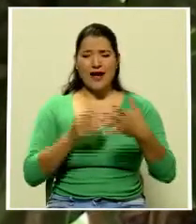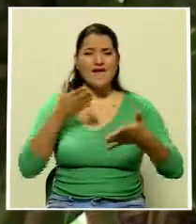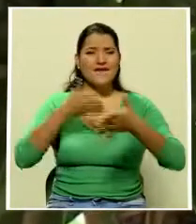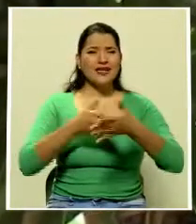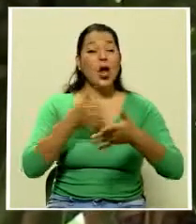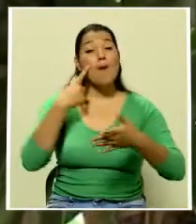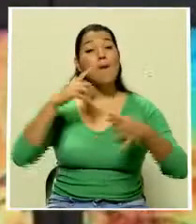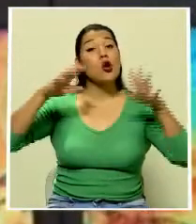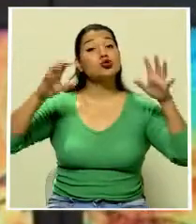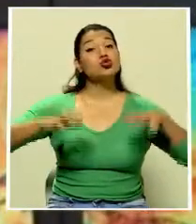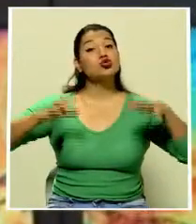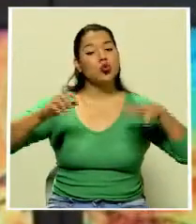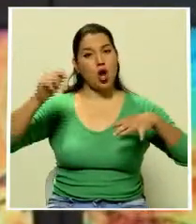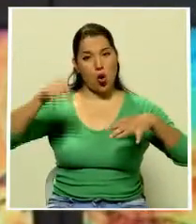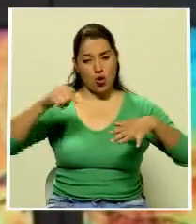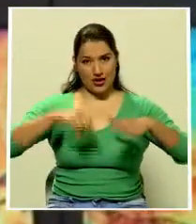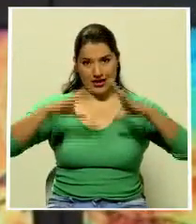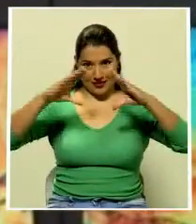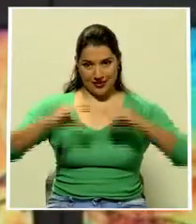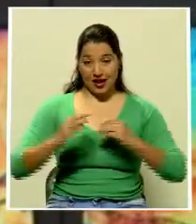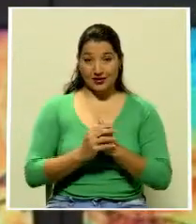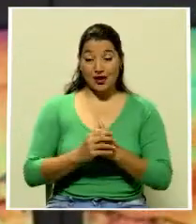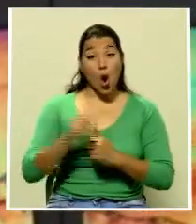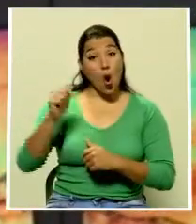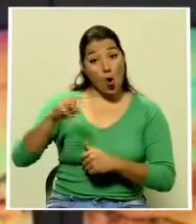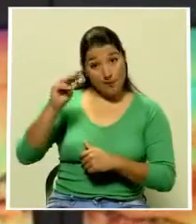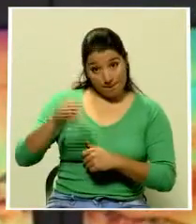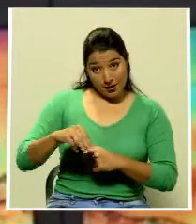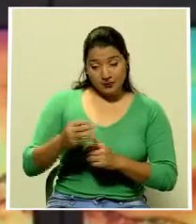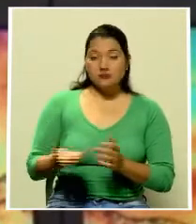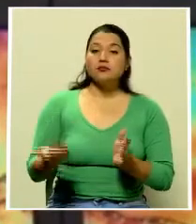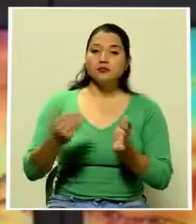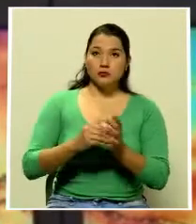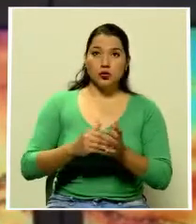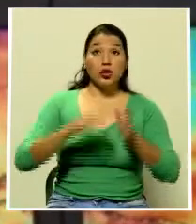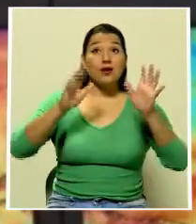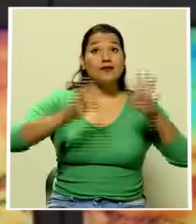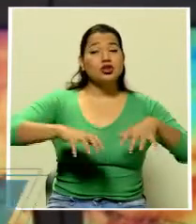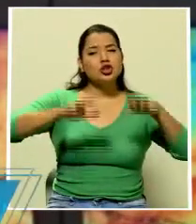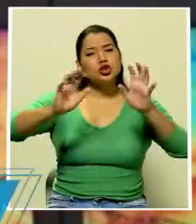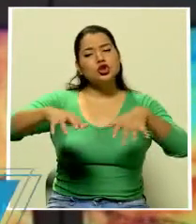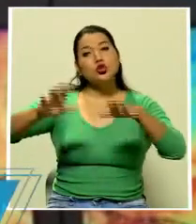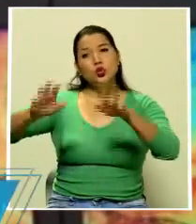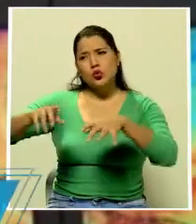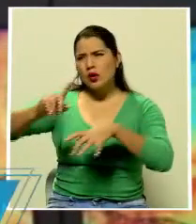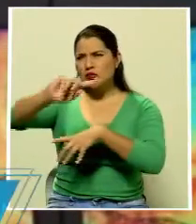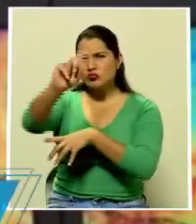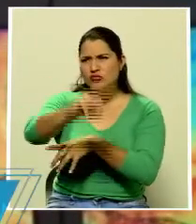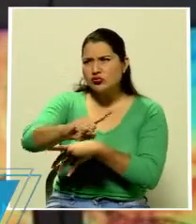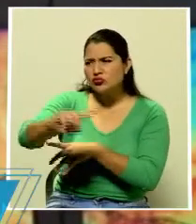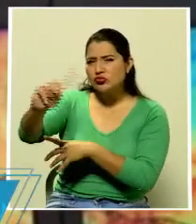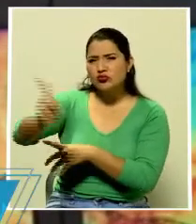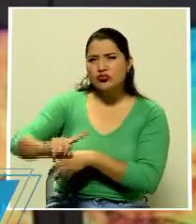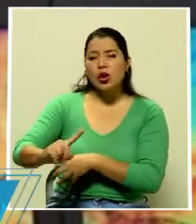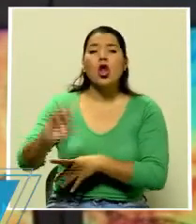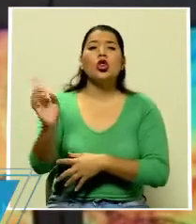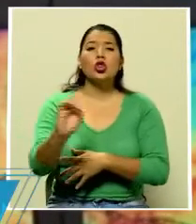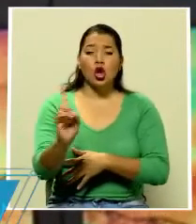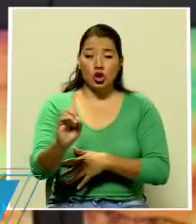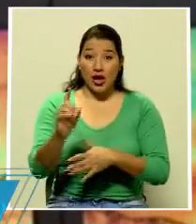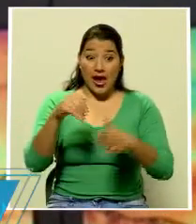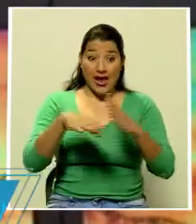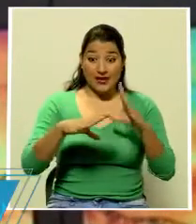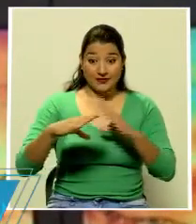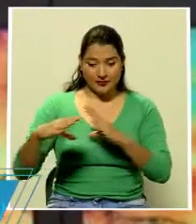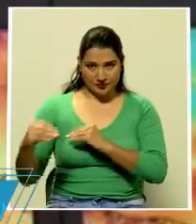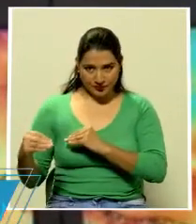tarde. Para este martes se esperan nuevamente episodios de lluvias, aguaceros y tormenta eléctrica concentrados tanto en periodo de la tarde